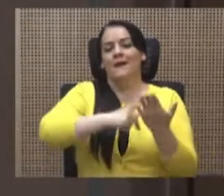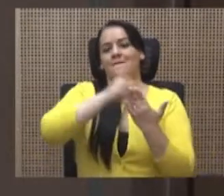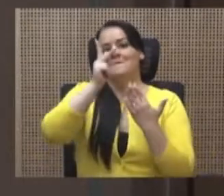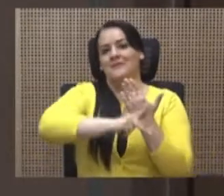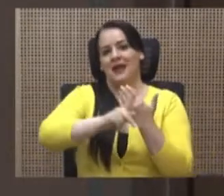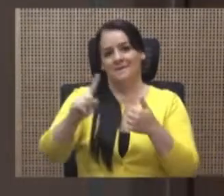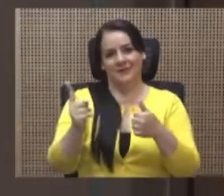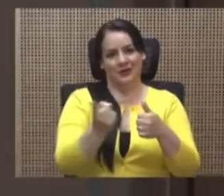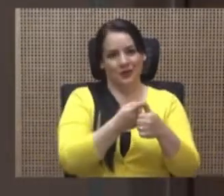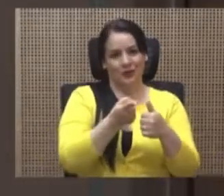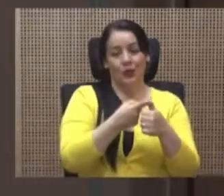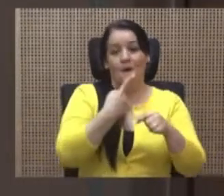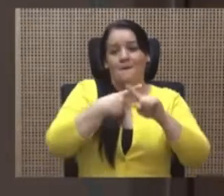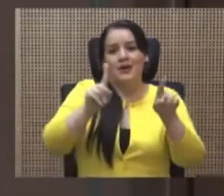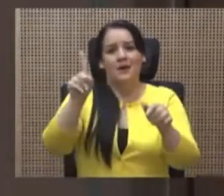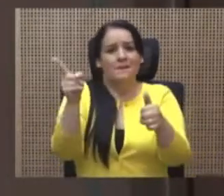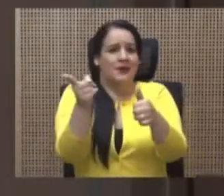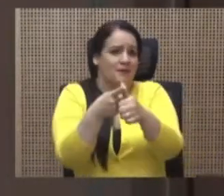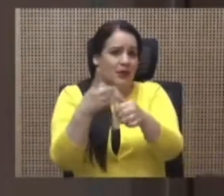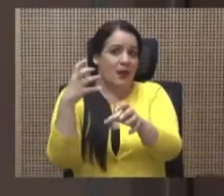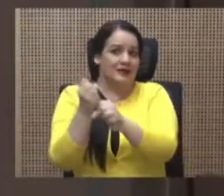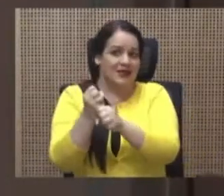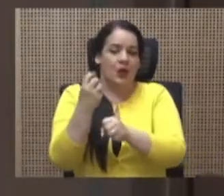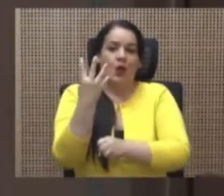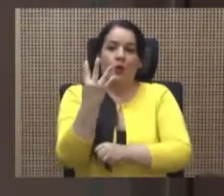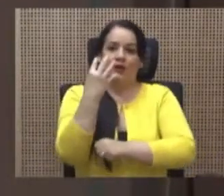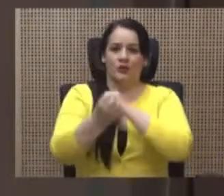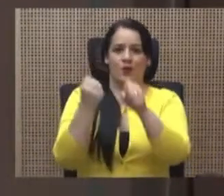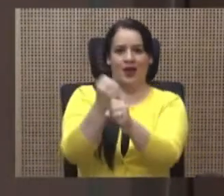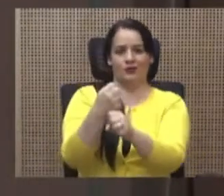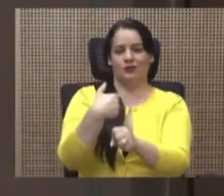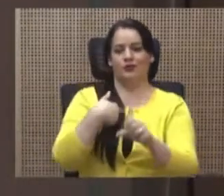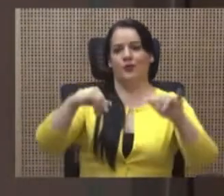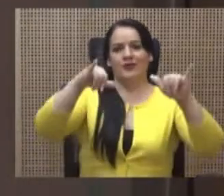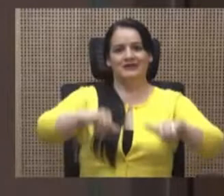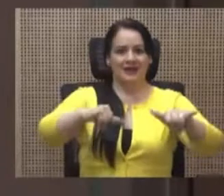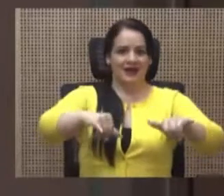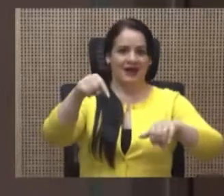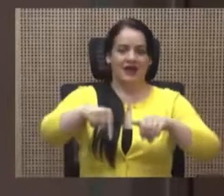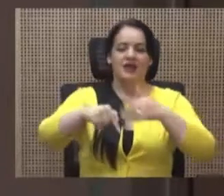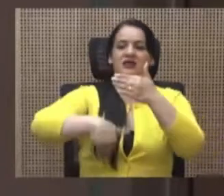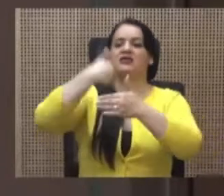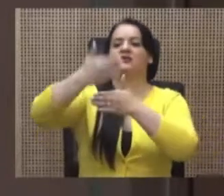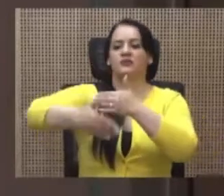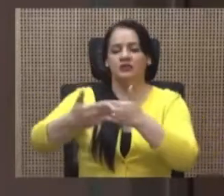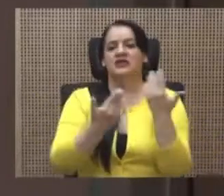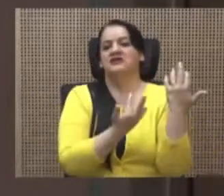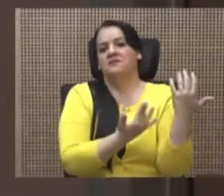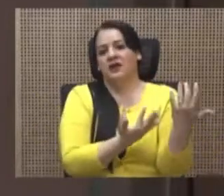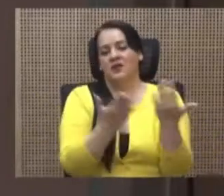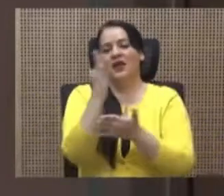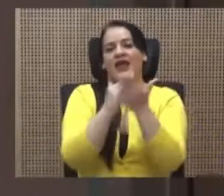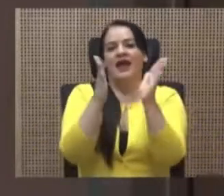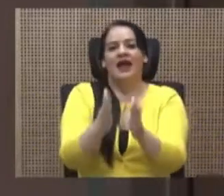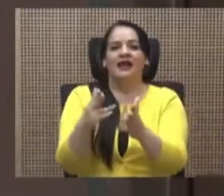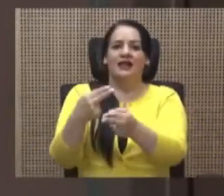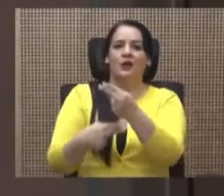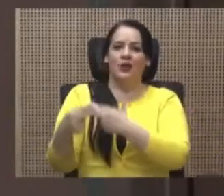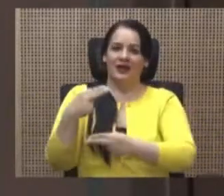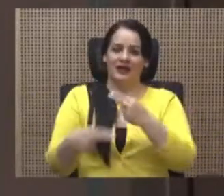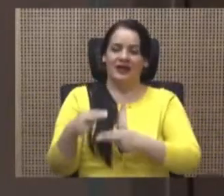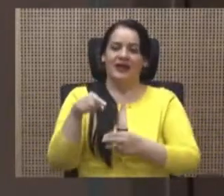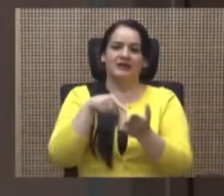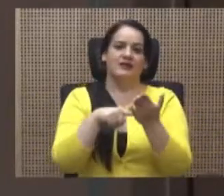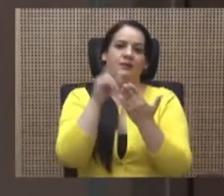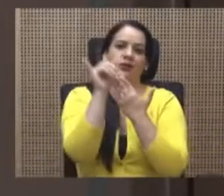pero la idea es hacerlo los 4 años que yo voy a estar acá y espero que luego alguien lo quiera heredar porque me parece que es una iniciativa que